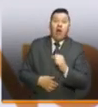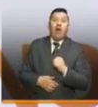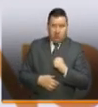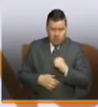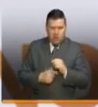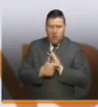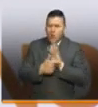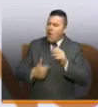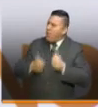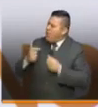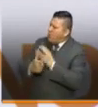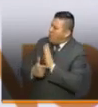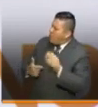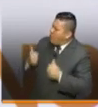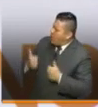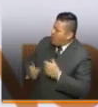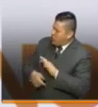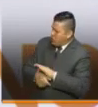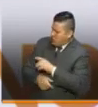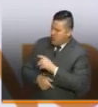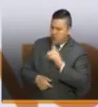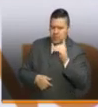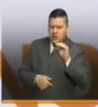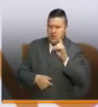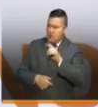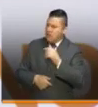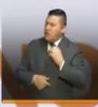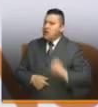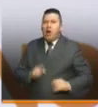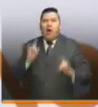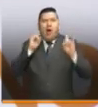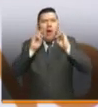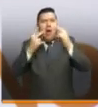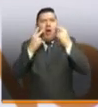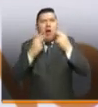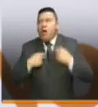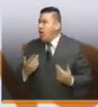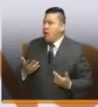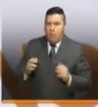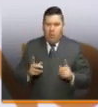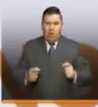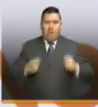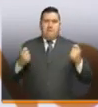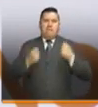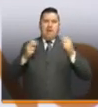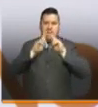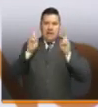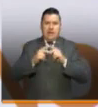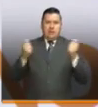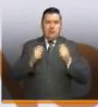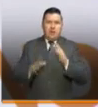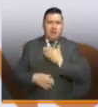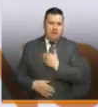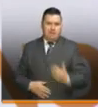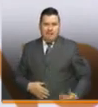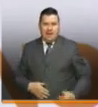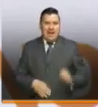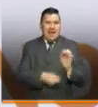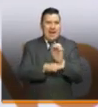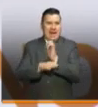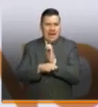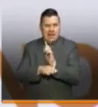esa página del doctor daniel para que cualquier ciudadano que nos esté oyendo y que por supuesto promoveremos en redes sociales de la presidencia de todas las entidades